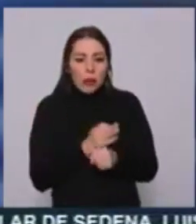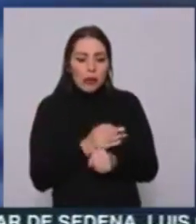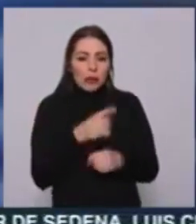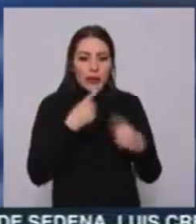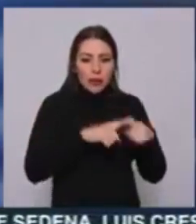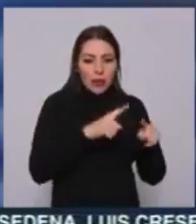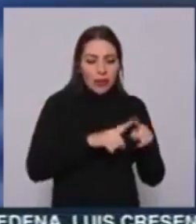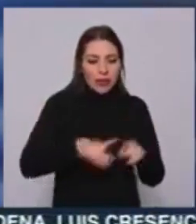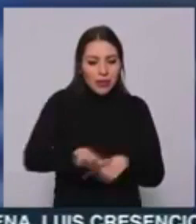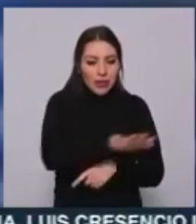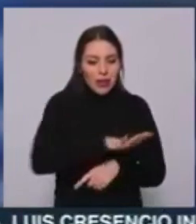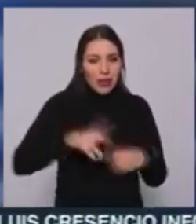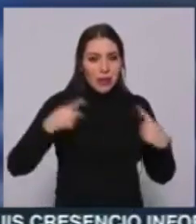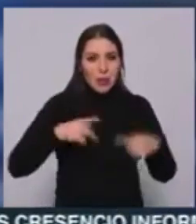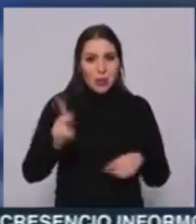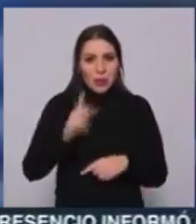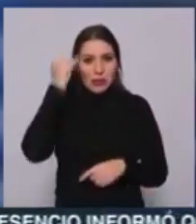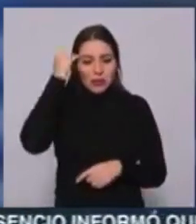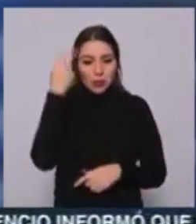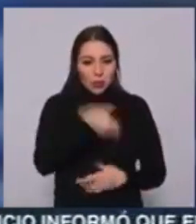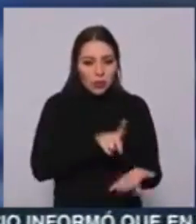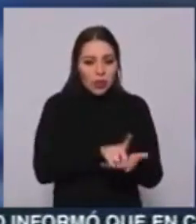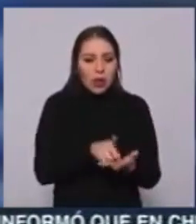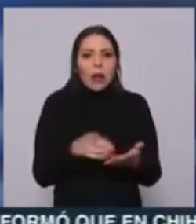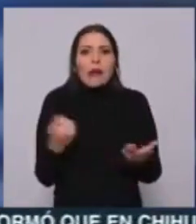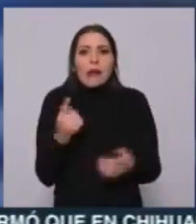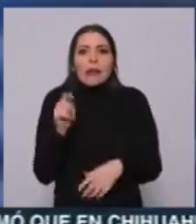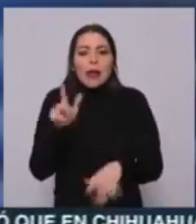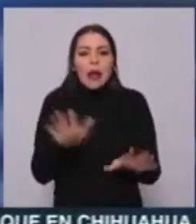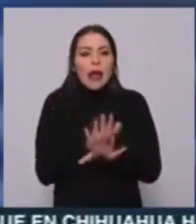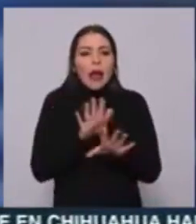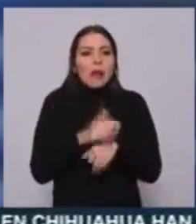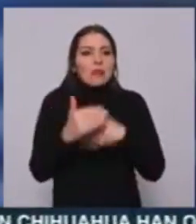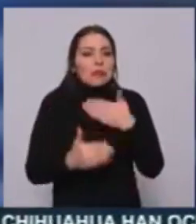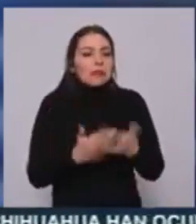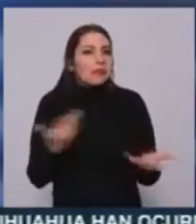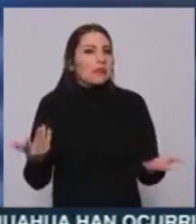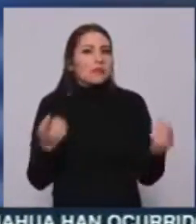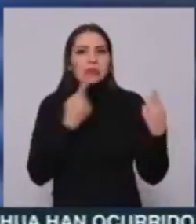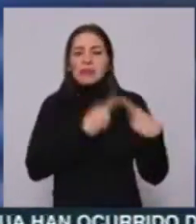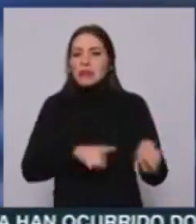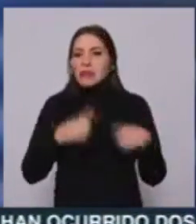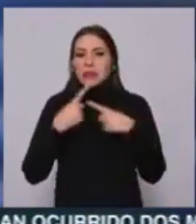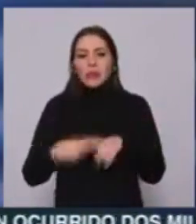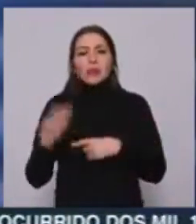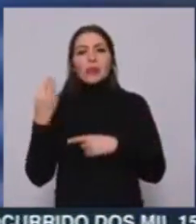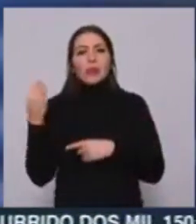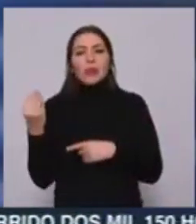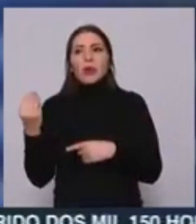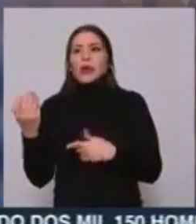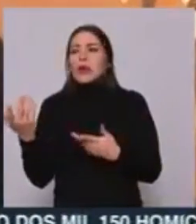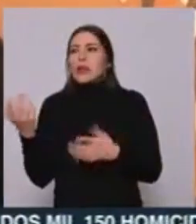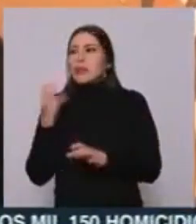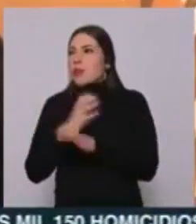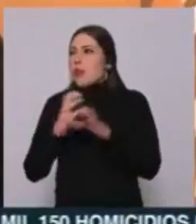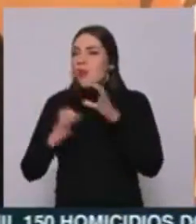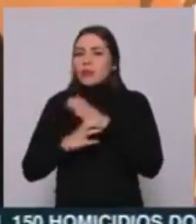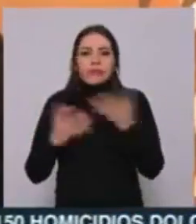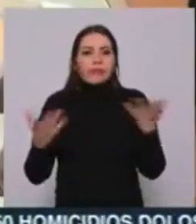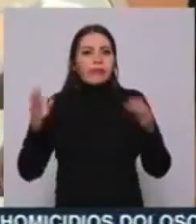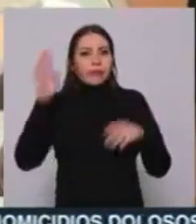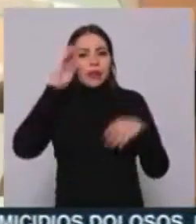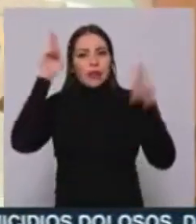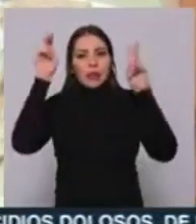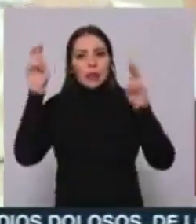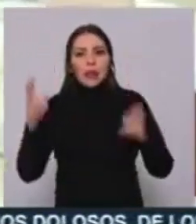nivel continental? Hay tantos otros temas, el futuro del trabajo y las nuevas tecnologías, el rol de